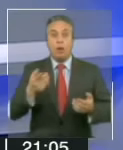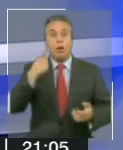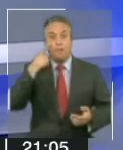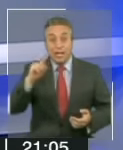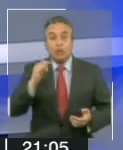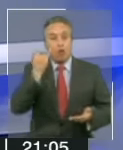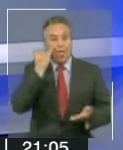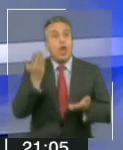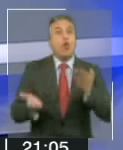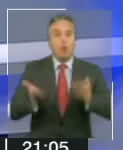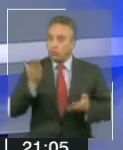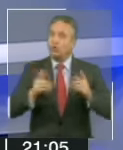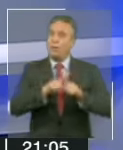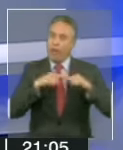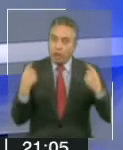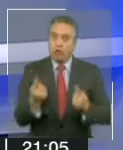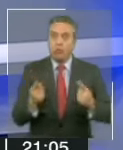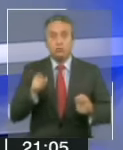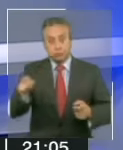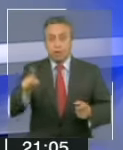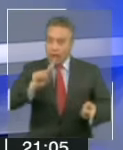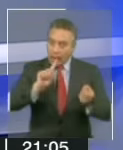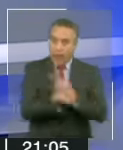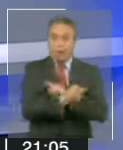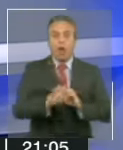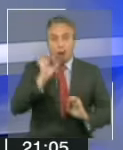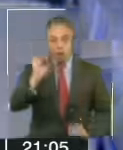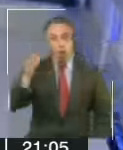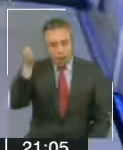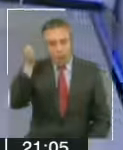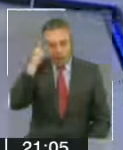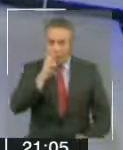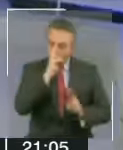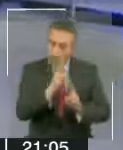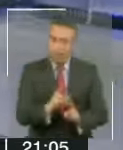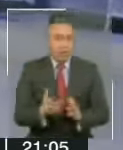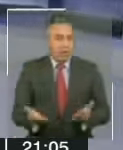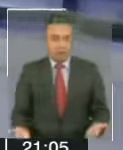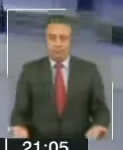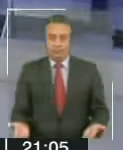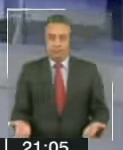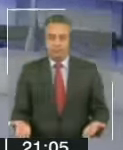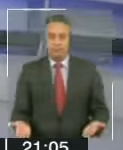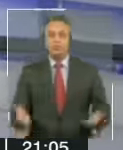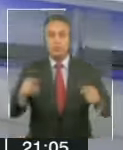todos, y o las cambian o aprenden a respetarlas. Hoy, en CNN Prime.